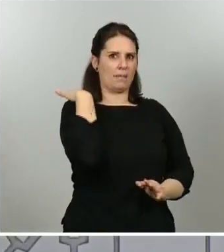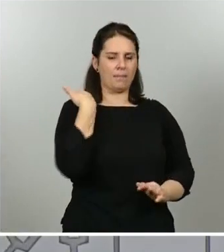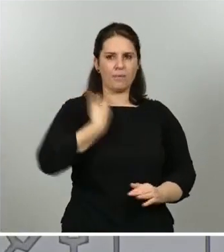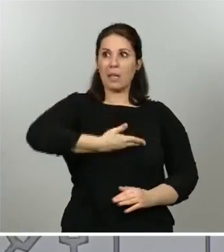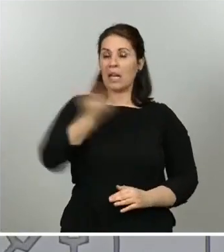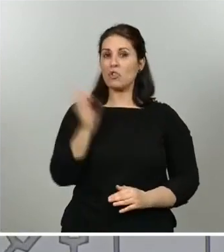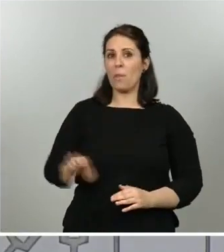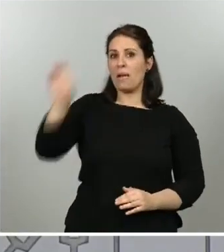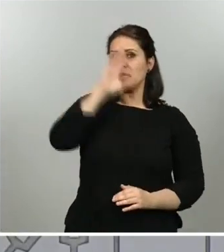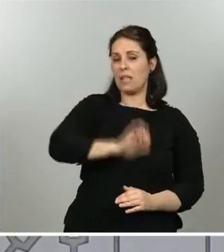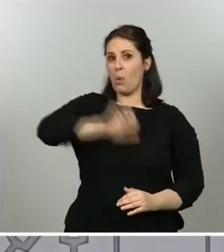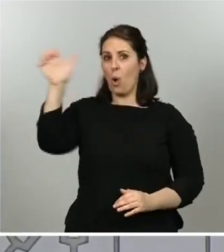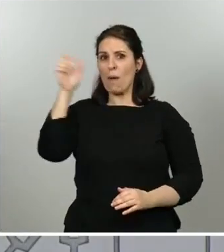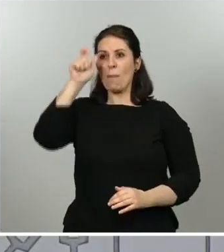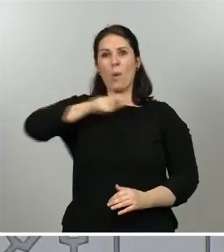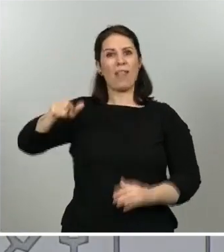menor población